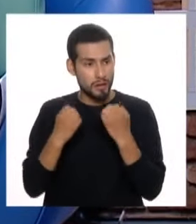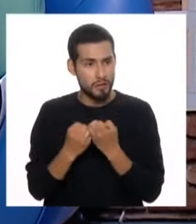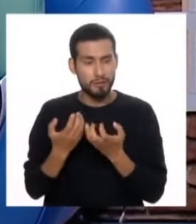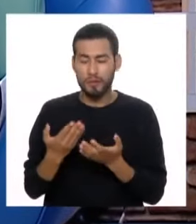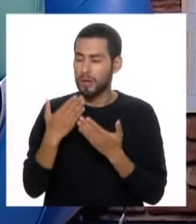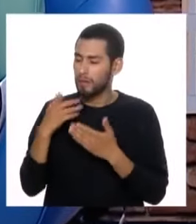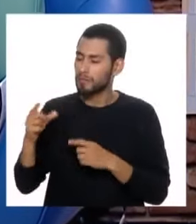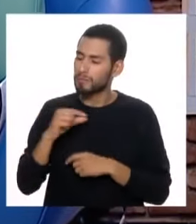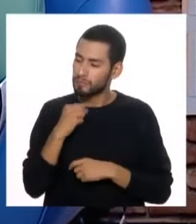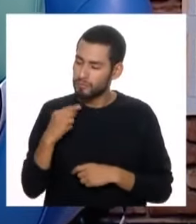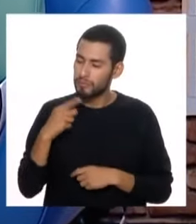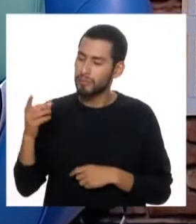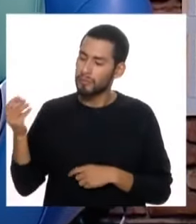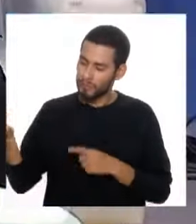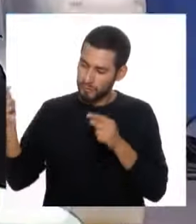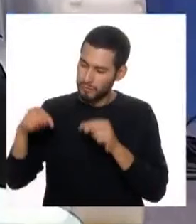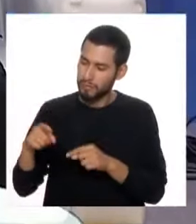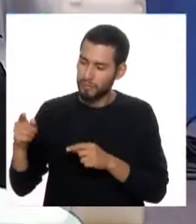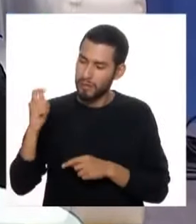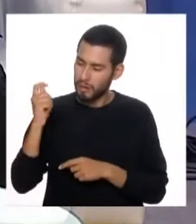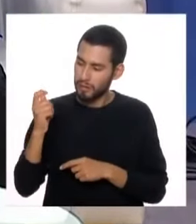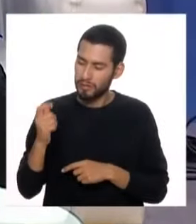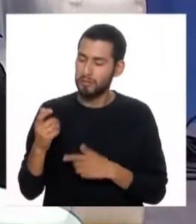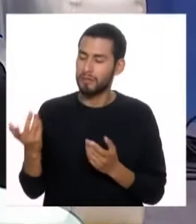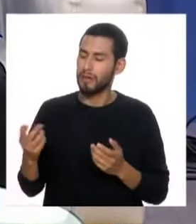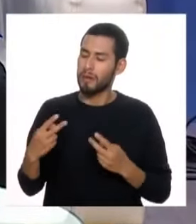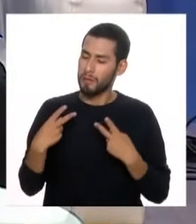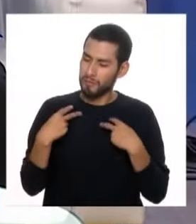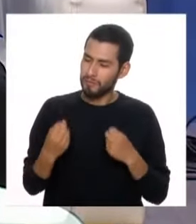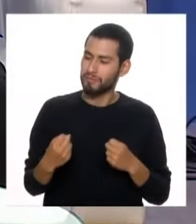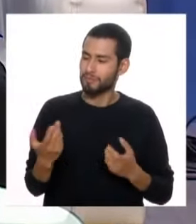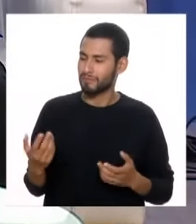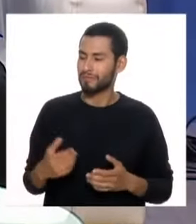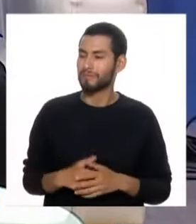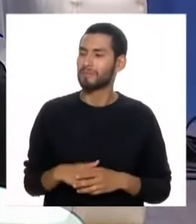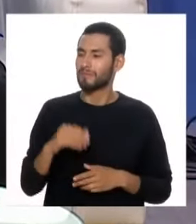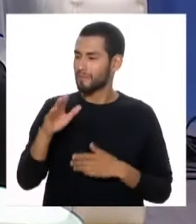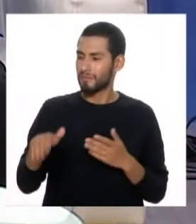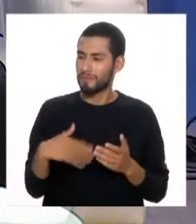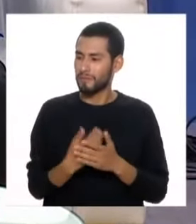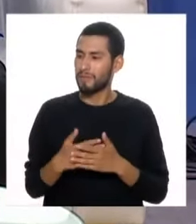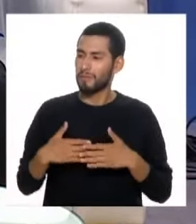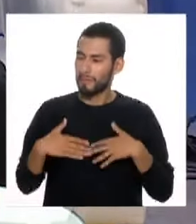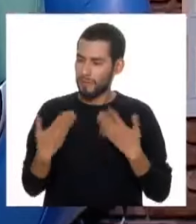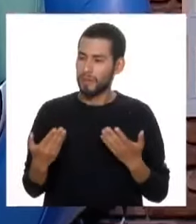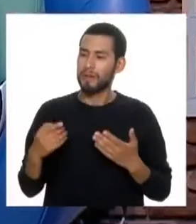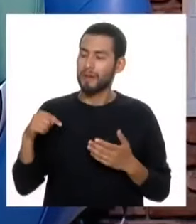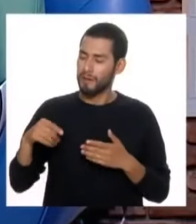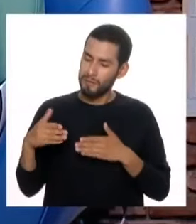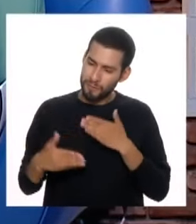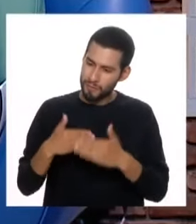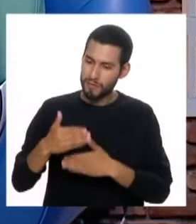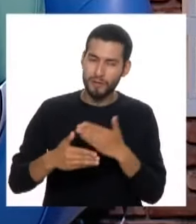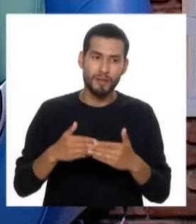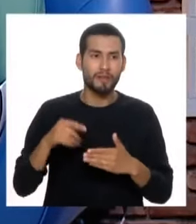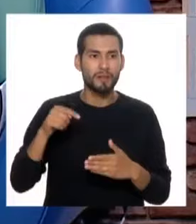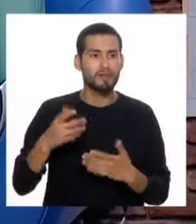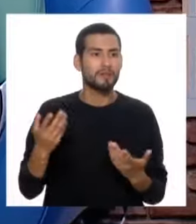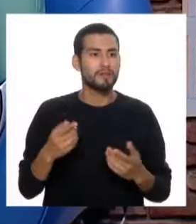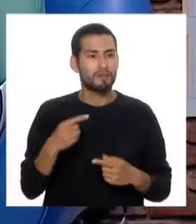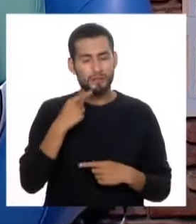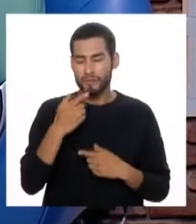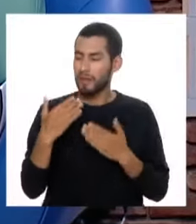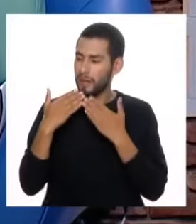Y padre, gracias por venir acá a darnos un testimonio de valentía y de que todos también podemos seguir este camino y solamente hay que